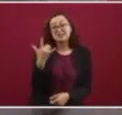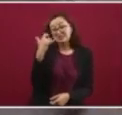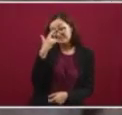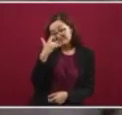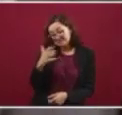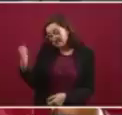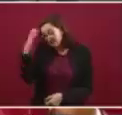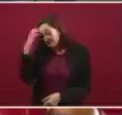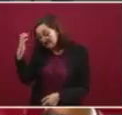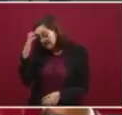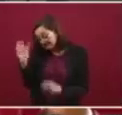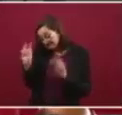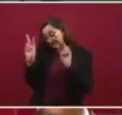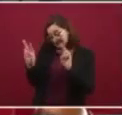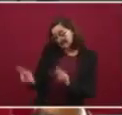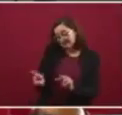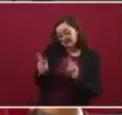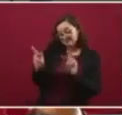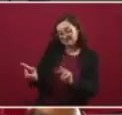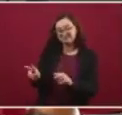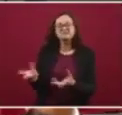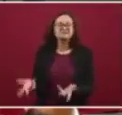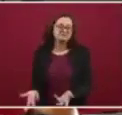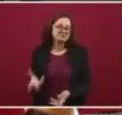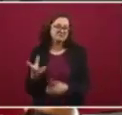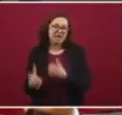conocer. Se van a poner vitrinas